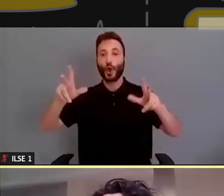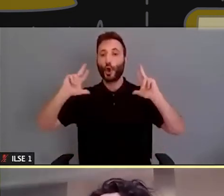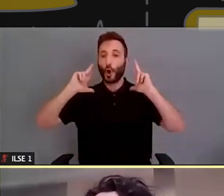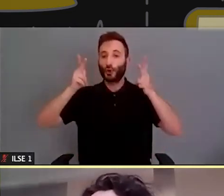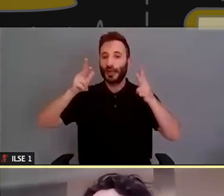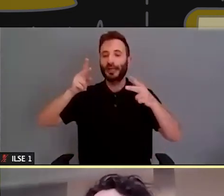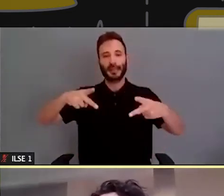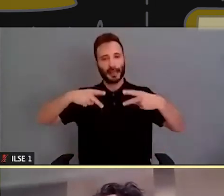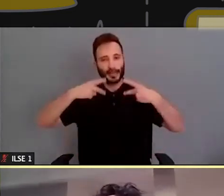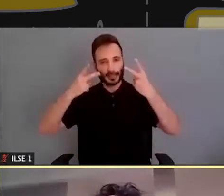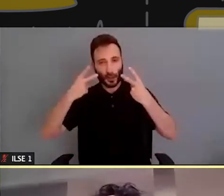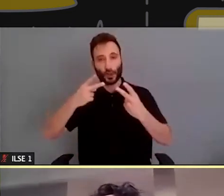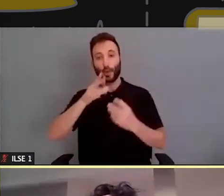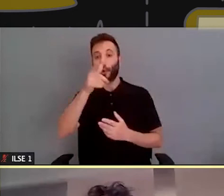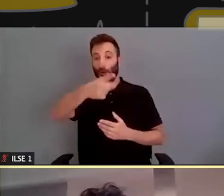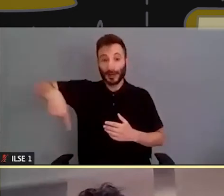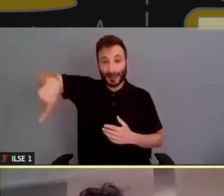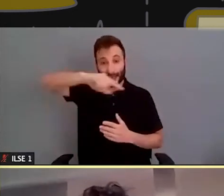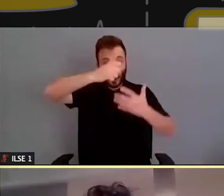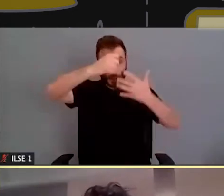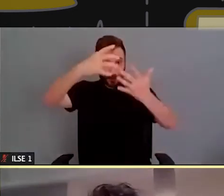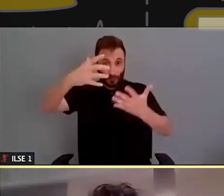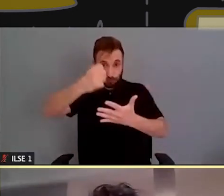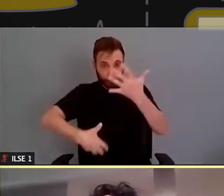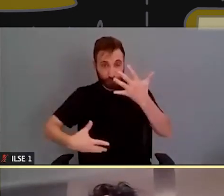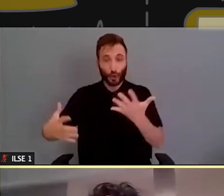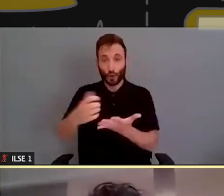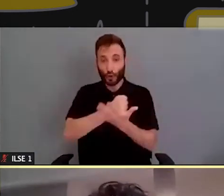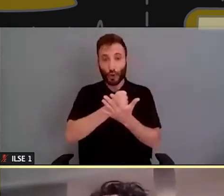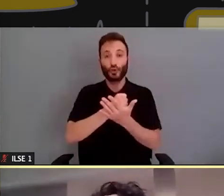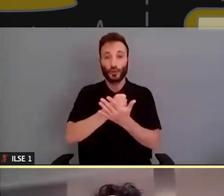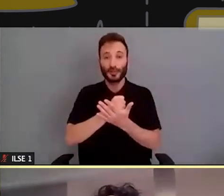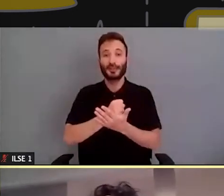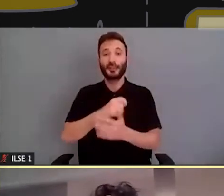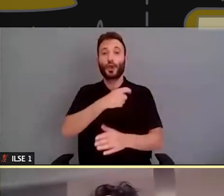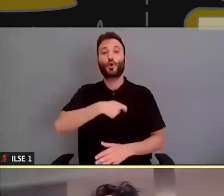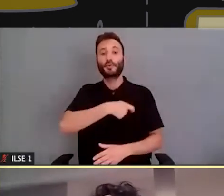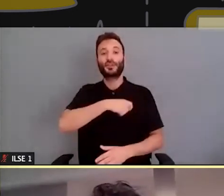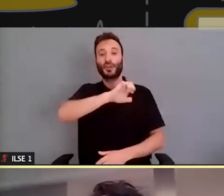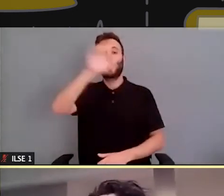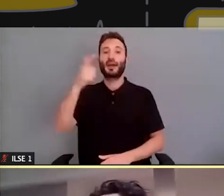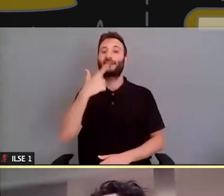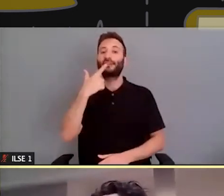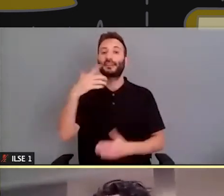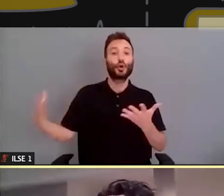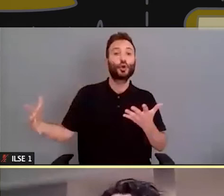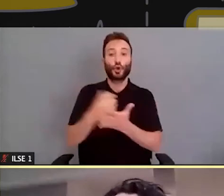Porque juntos, como dice la Comisión Europea en muchos de sus comunicados, juntos somos más fuertes, ¿no? Pues aquí es lo mismo, necesitamos que